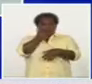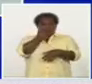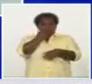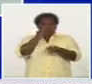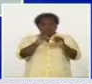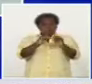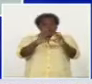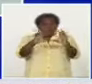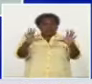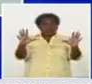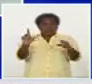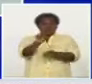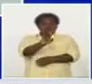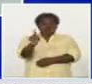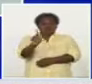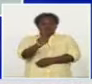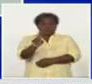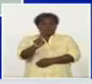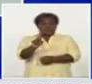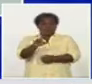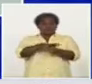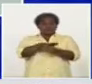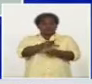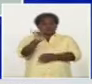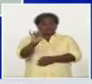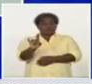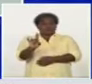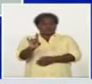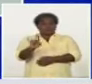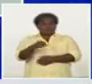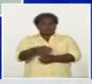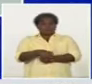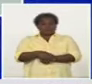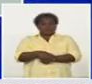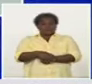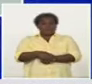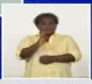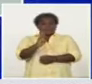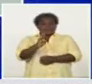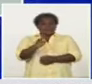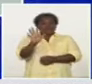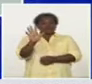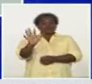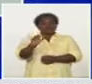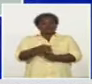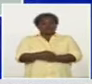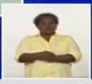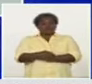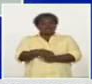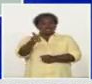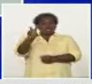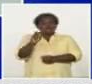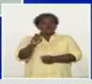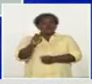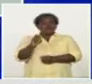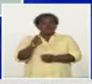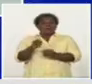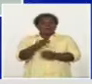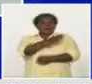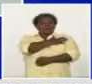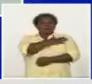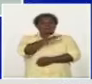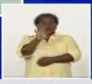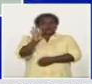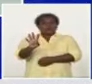11, San José de las Lajas, 9, Batabanó, 5, Nueva Paz, 4, Güines